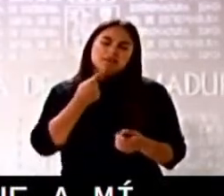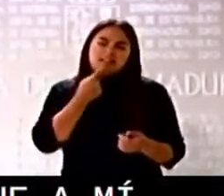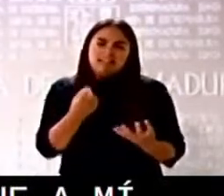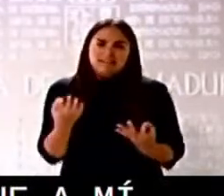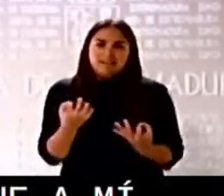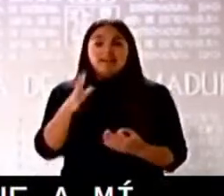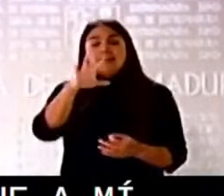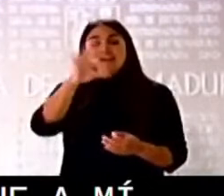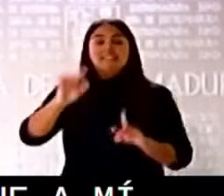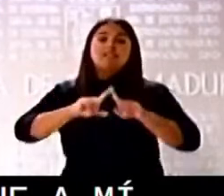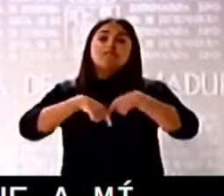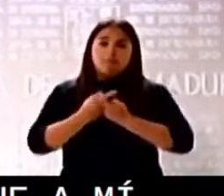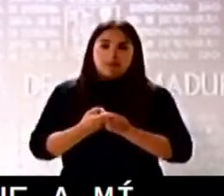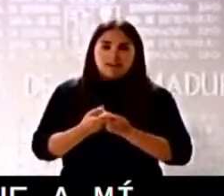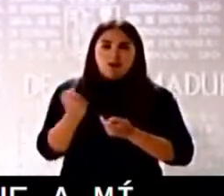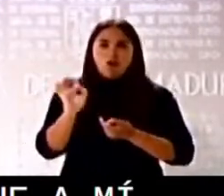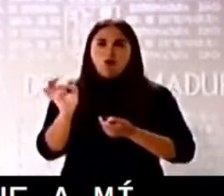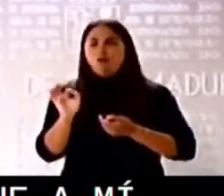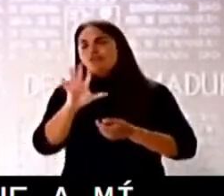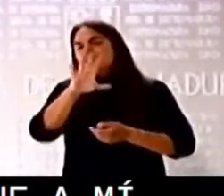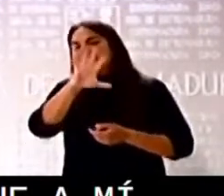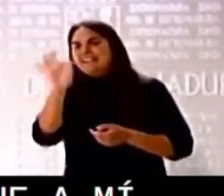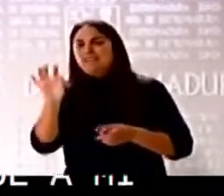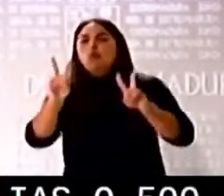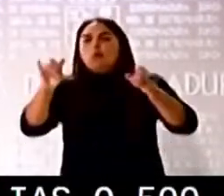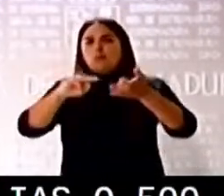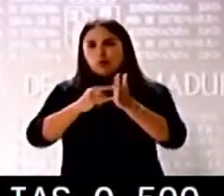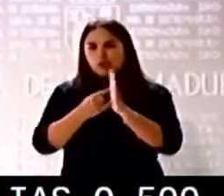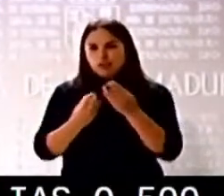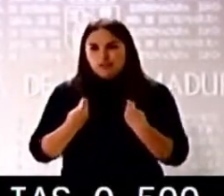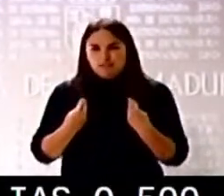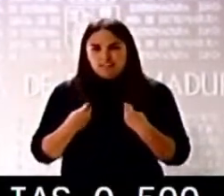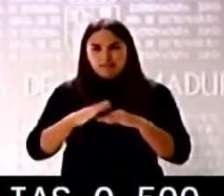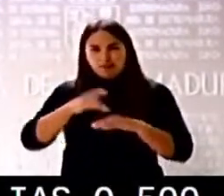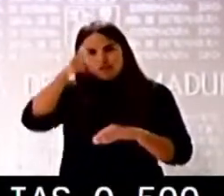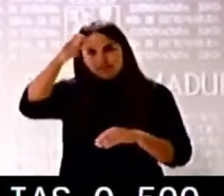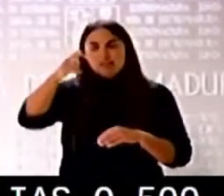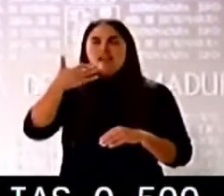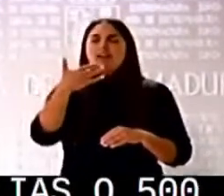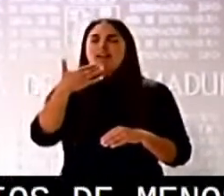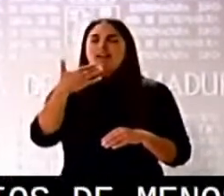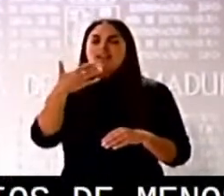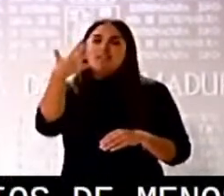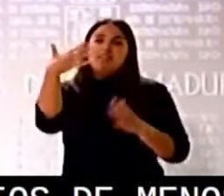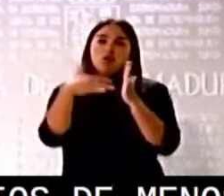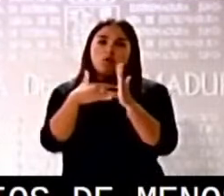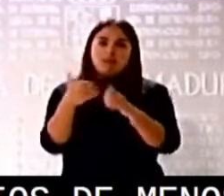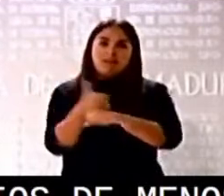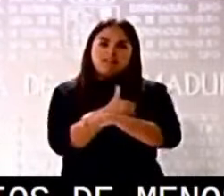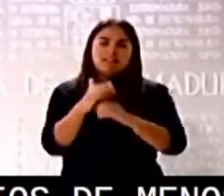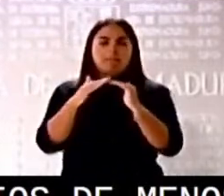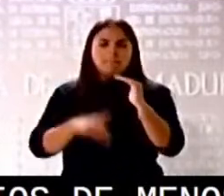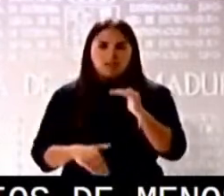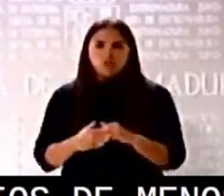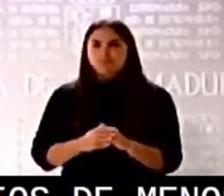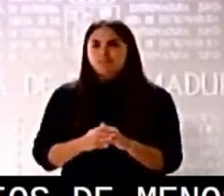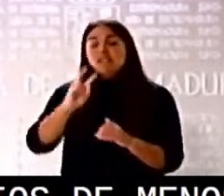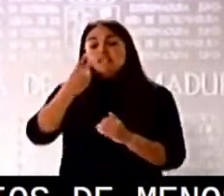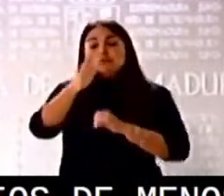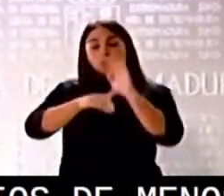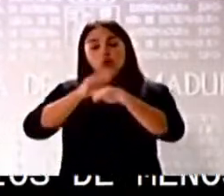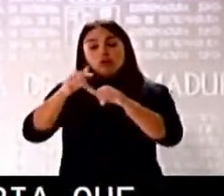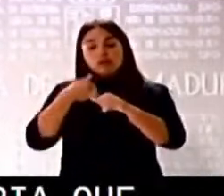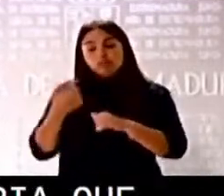son 500 familias o 500 nuevos proyectos de vida en los municipios de menos de 5.000 habitantes. La segunda convocatoria que